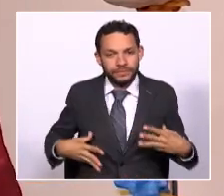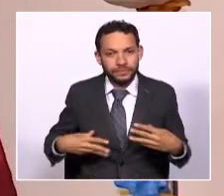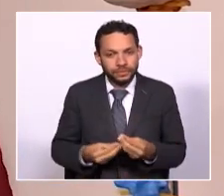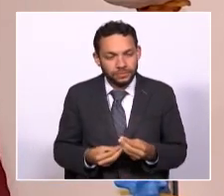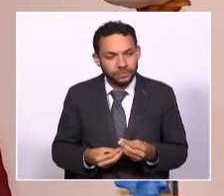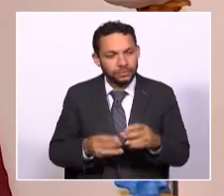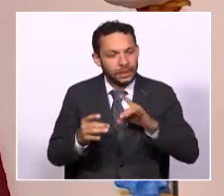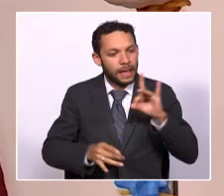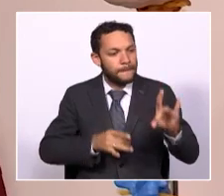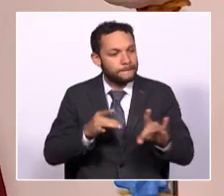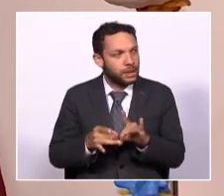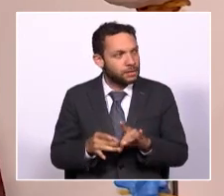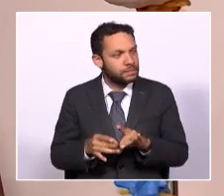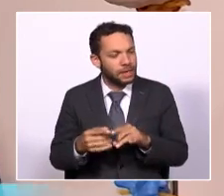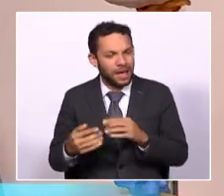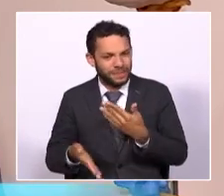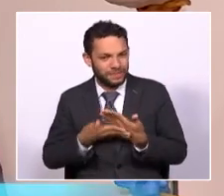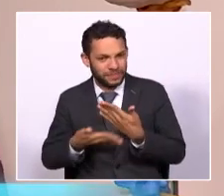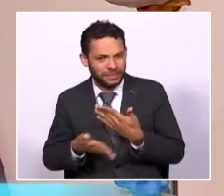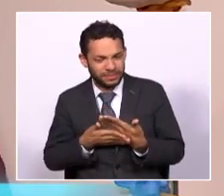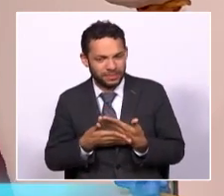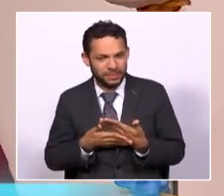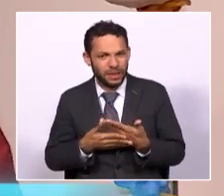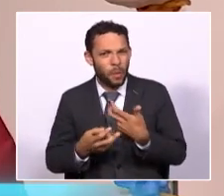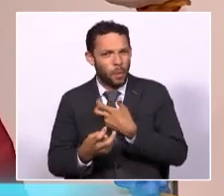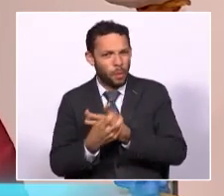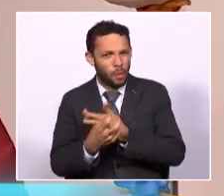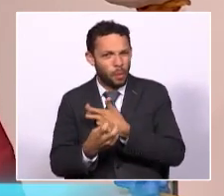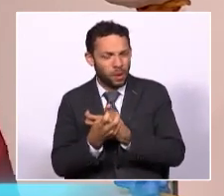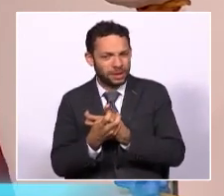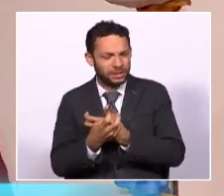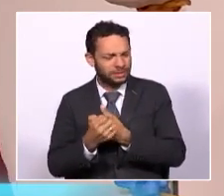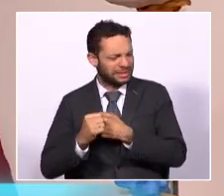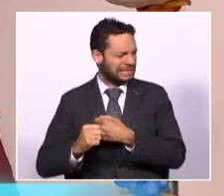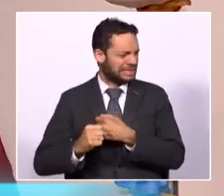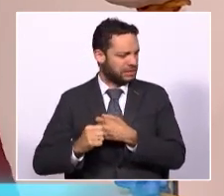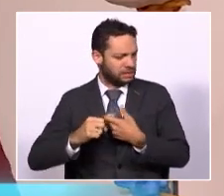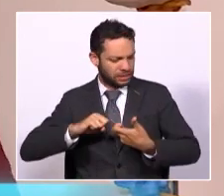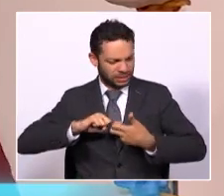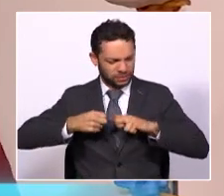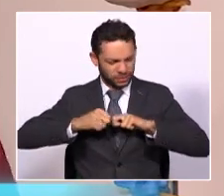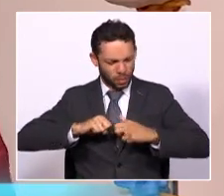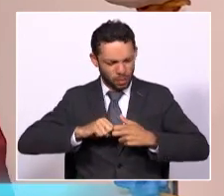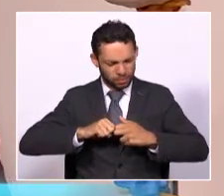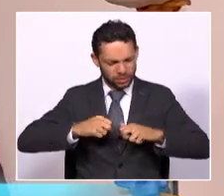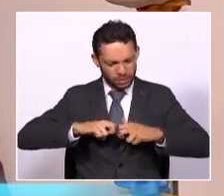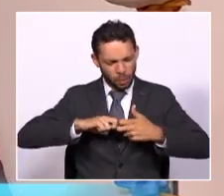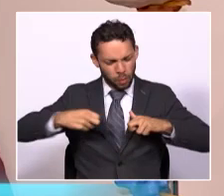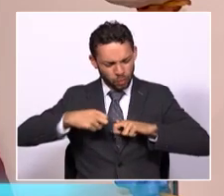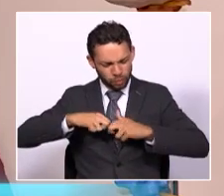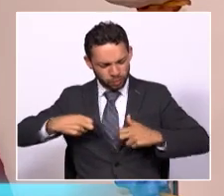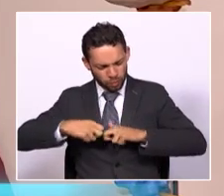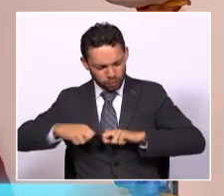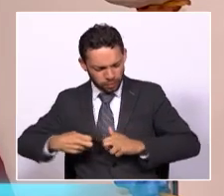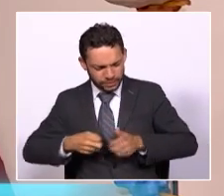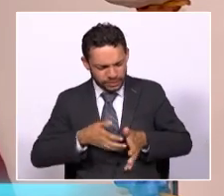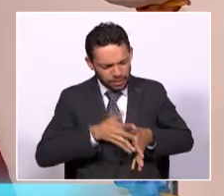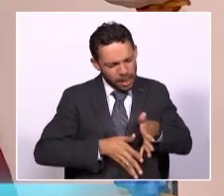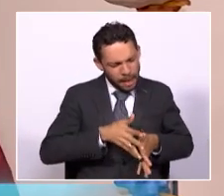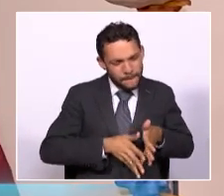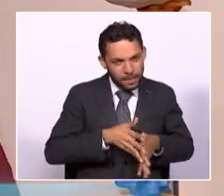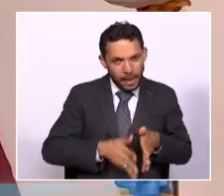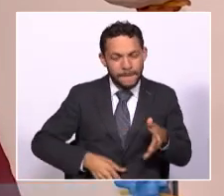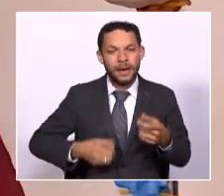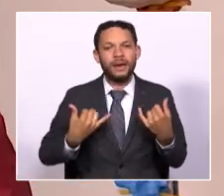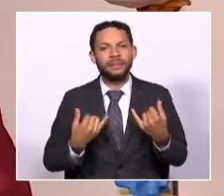es que echamos unos pequeños ajustes que se llaman subluxaciones o ajustes de las subluxaciones articulares, que ahorita vamos a entender un